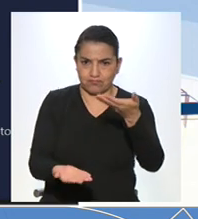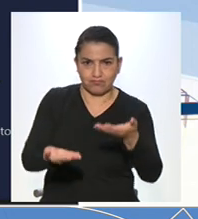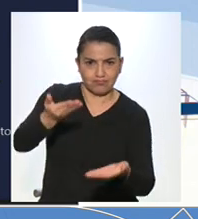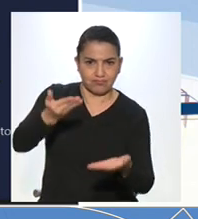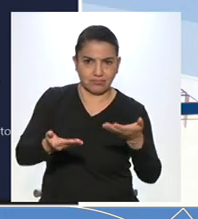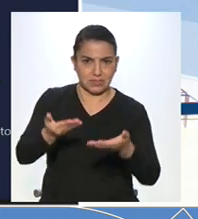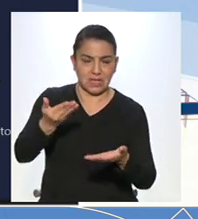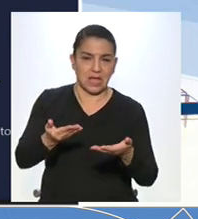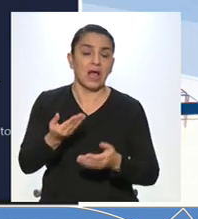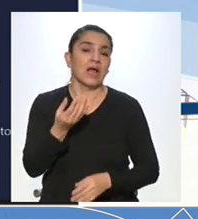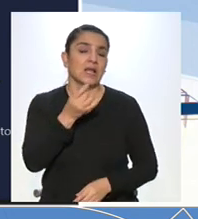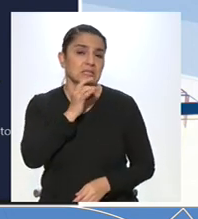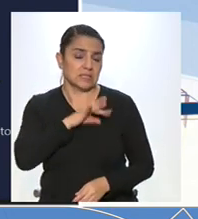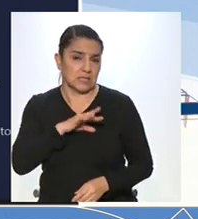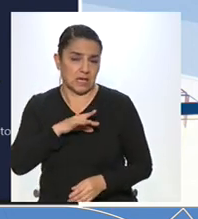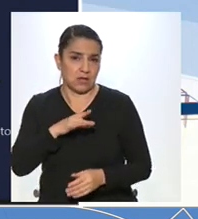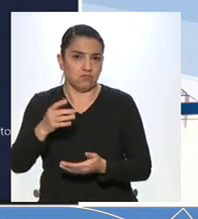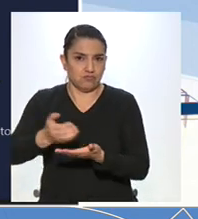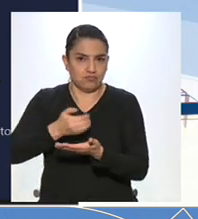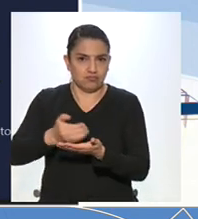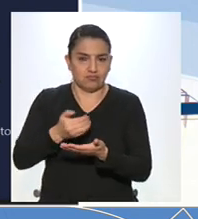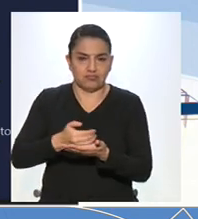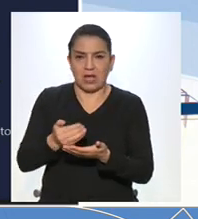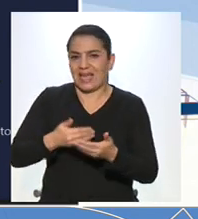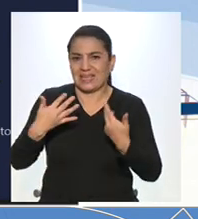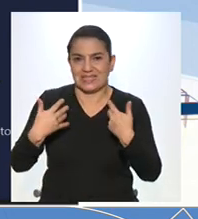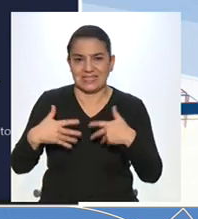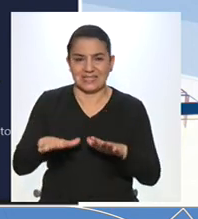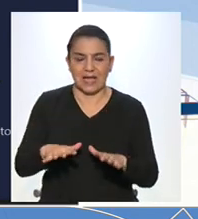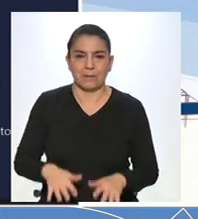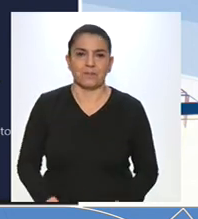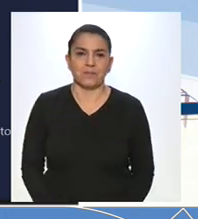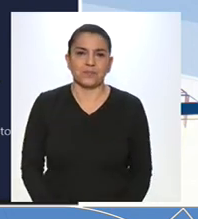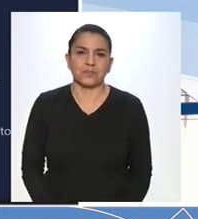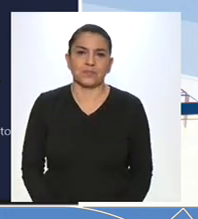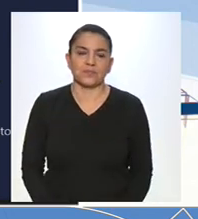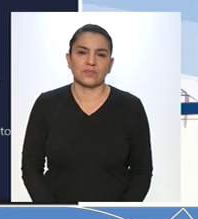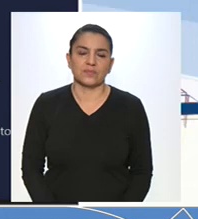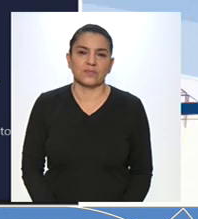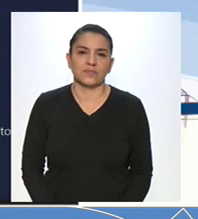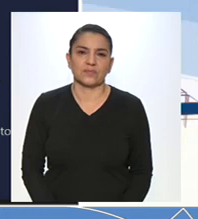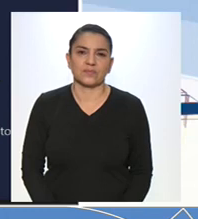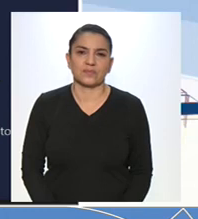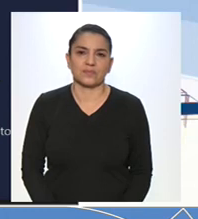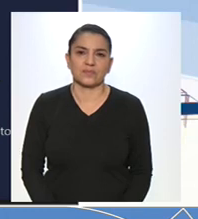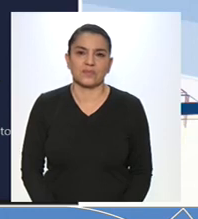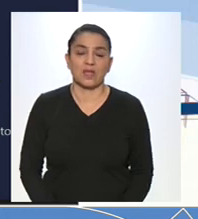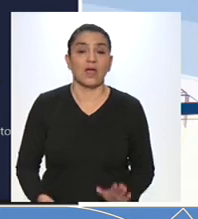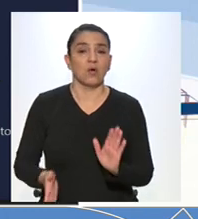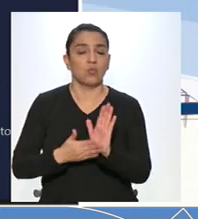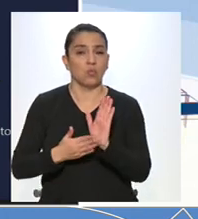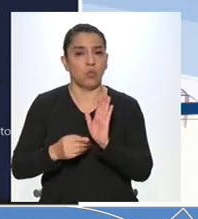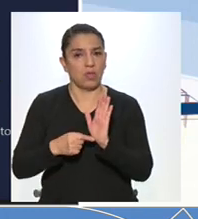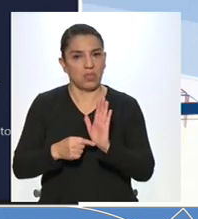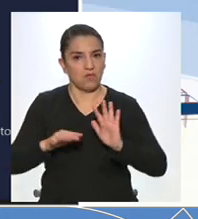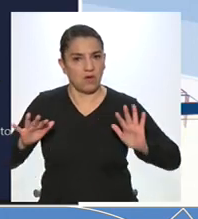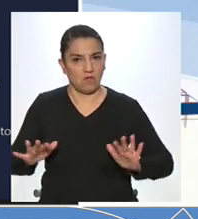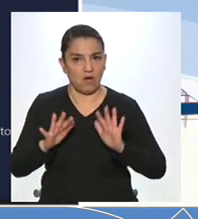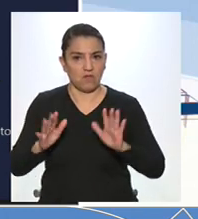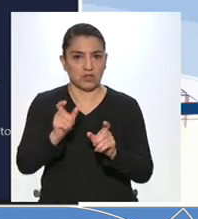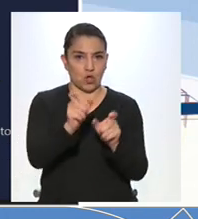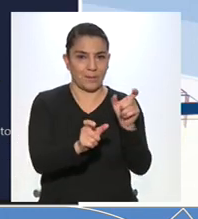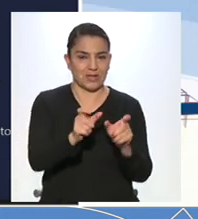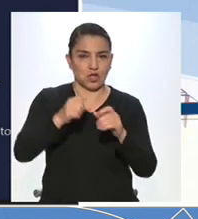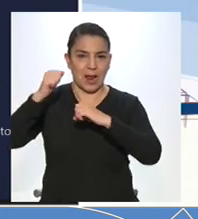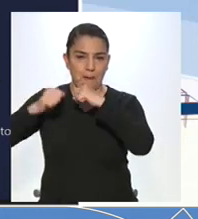país. El producto ya recuperó los niveles previos a la crisis social. reflejo del significativo esfuerzo de personas y empresas